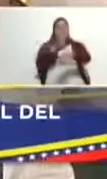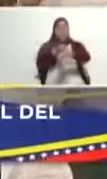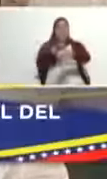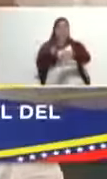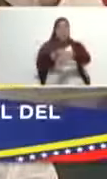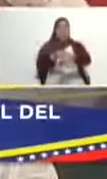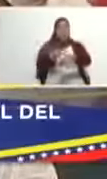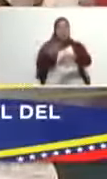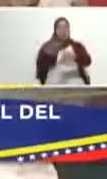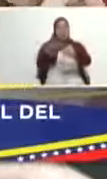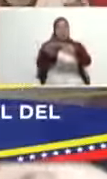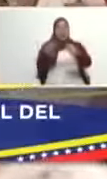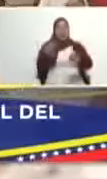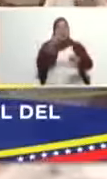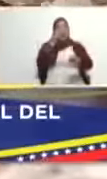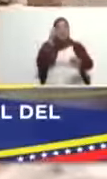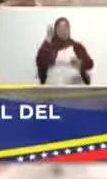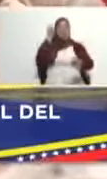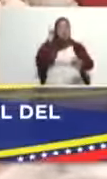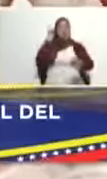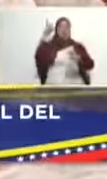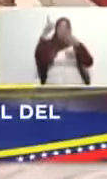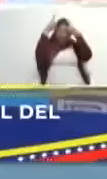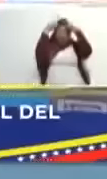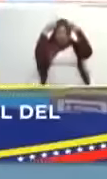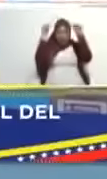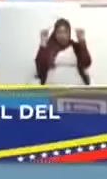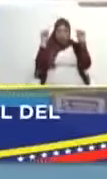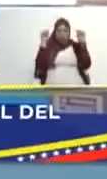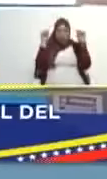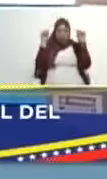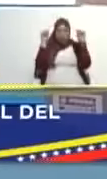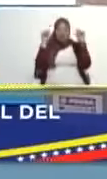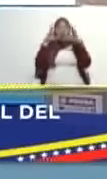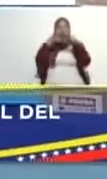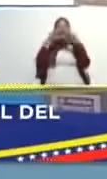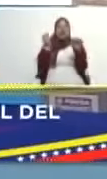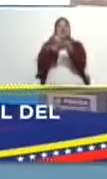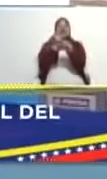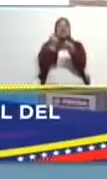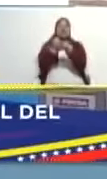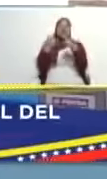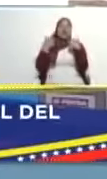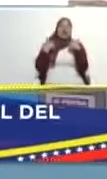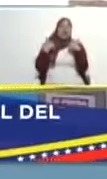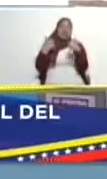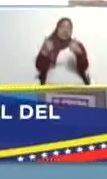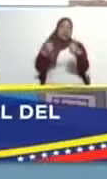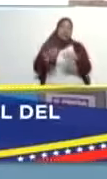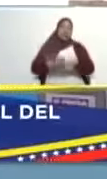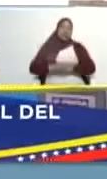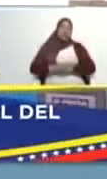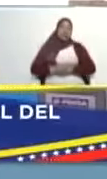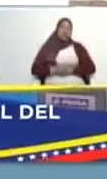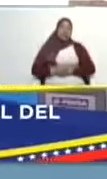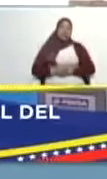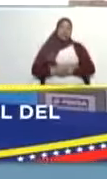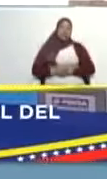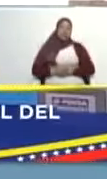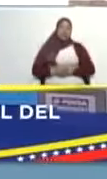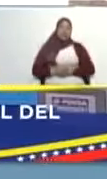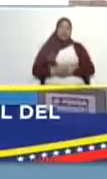los médicos, enfermeros, enfermeras y todos los trabajadores y trabajadoras de la salud.